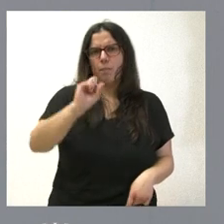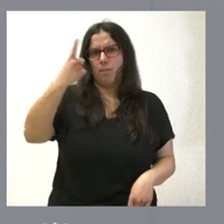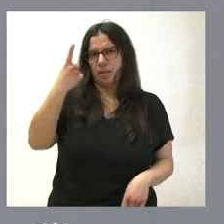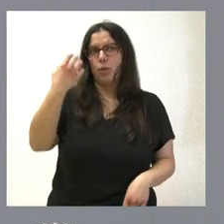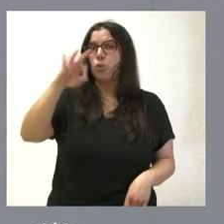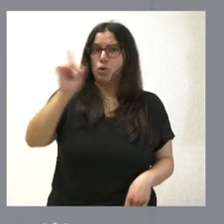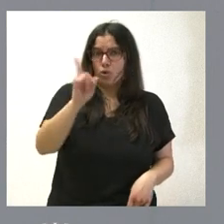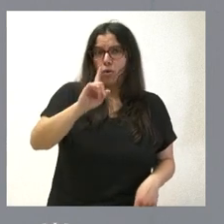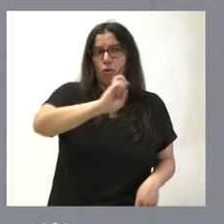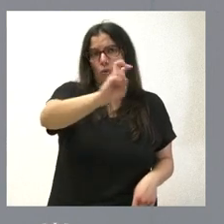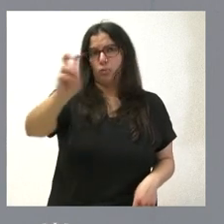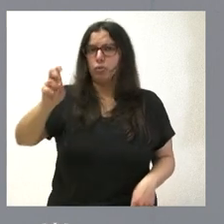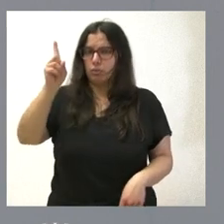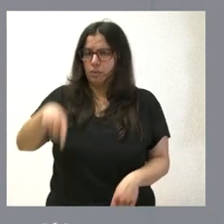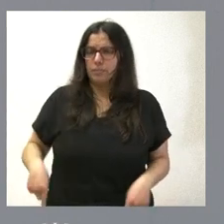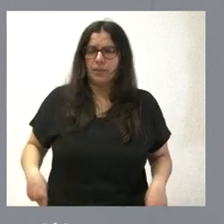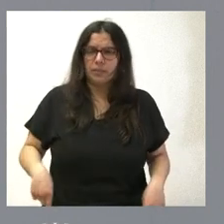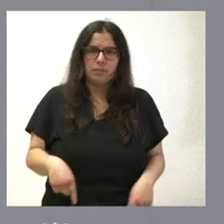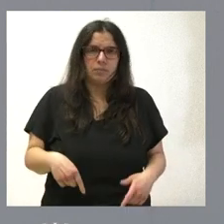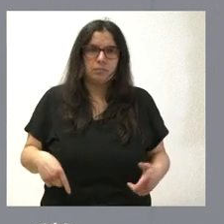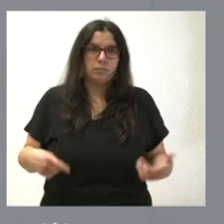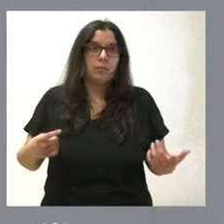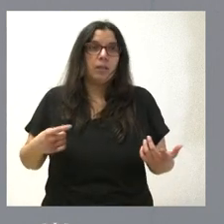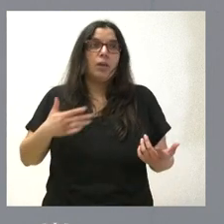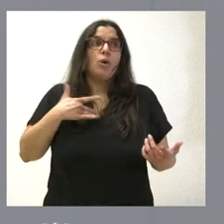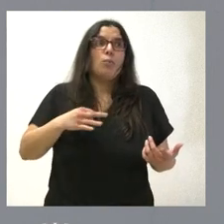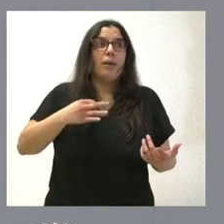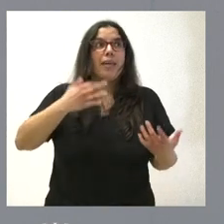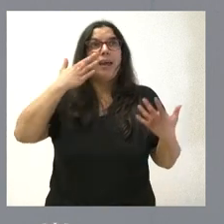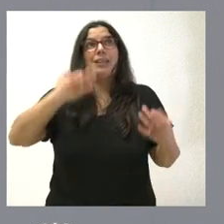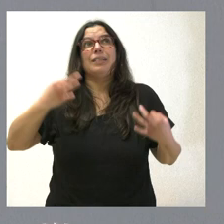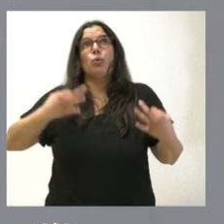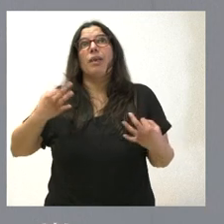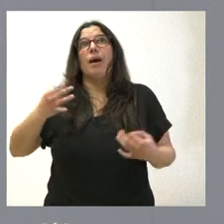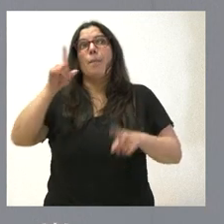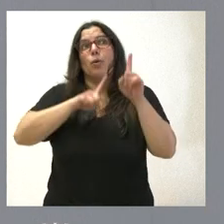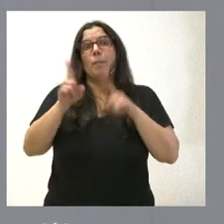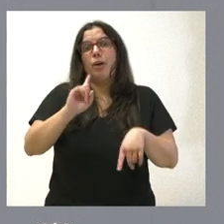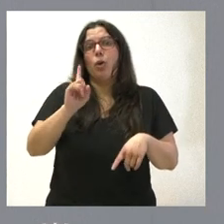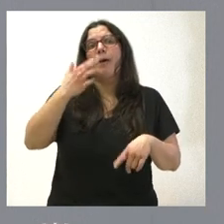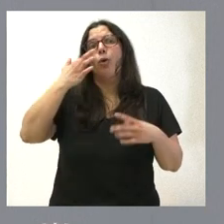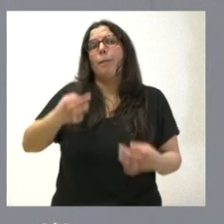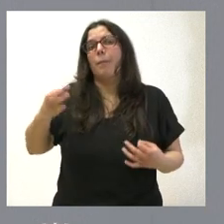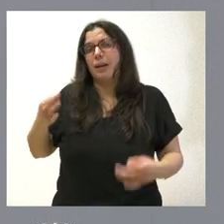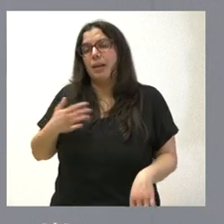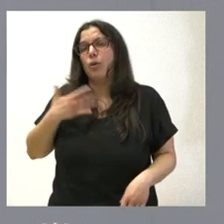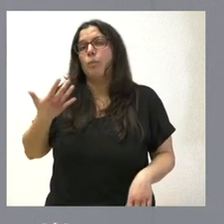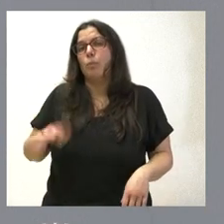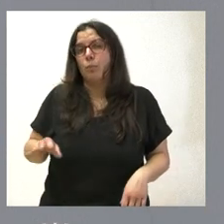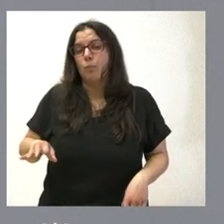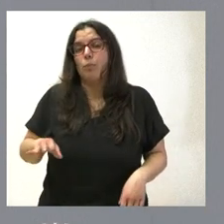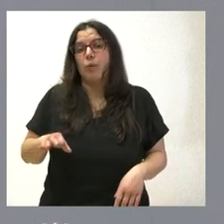únicos porque también hay más sectores exportadores que a lo mejor no está en riesgo la seguridad pero sí que puede estar en riesgo lógicamente llegar a tiempo a